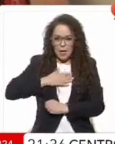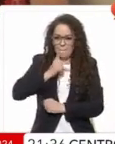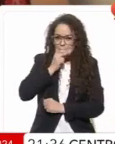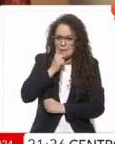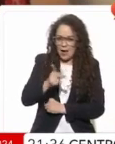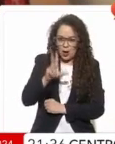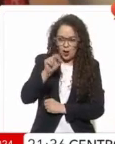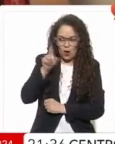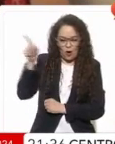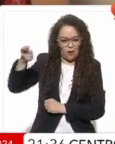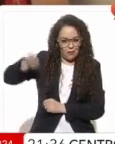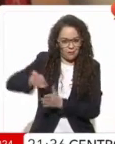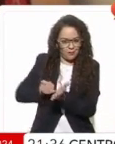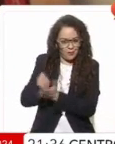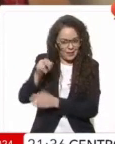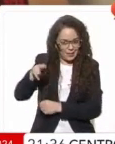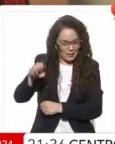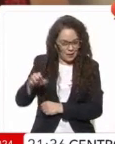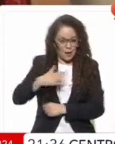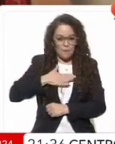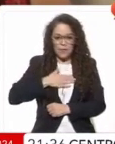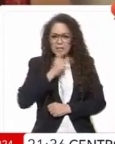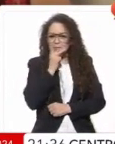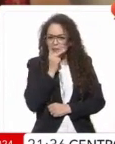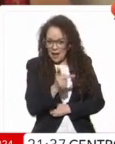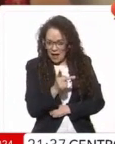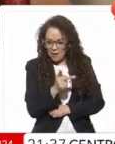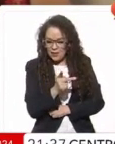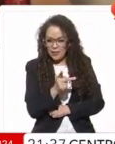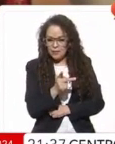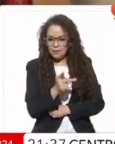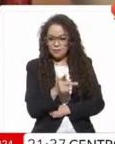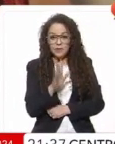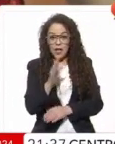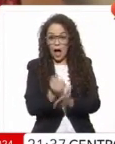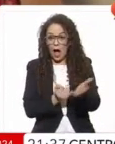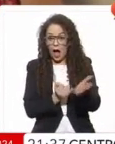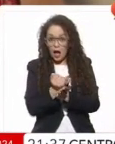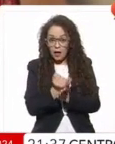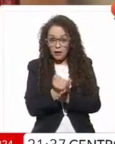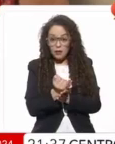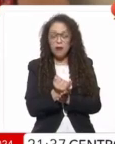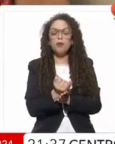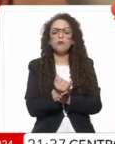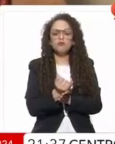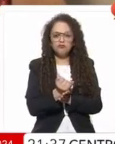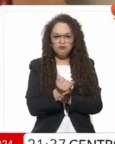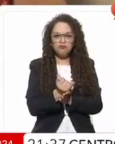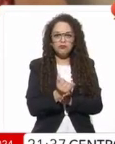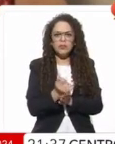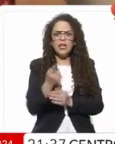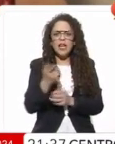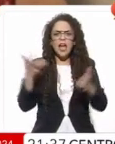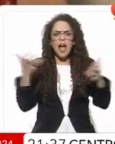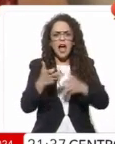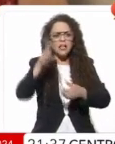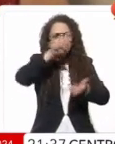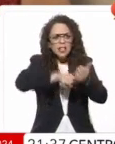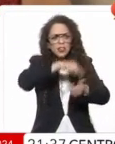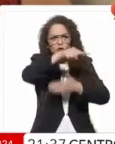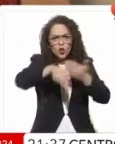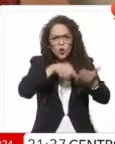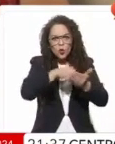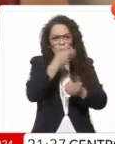no de la resolución, pero al declarar la ilegalidad de la asamblea, todos los actos resultados de la asamblea,